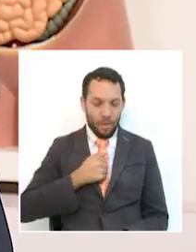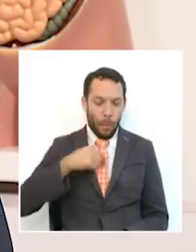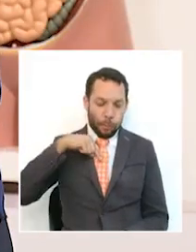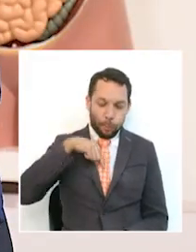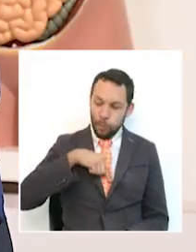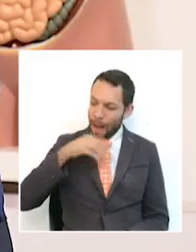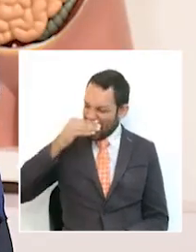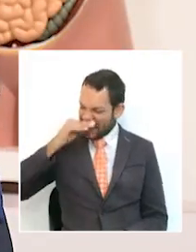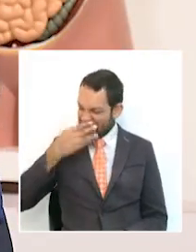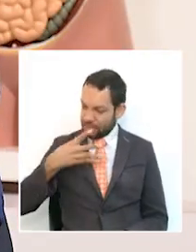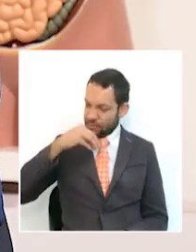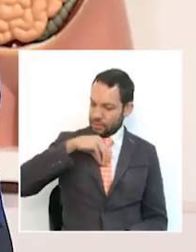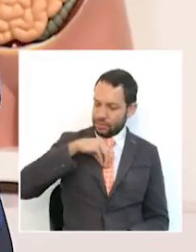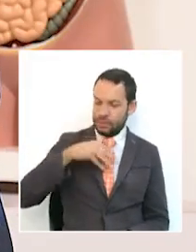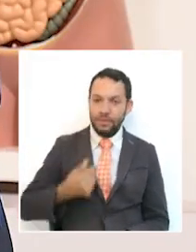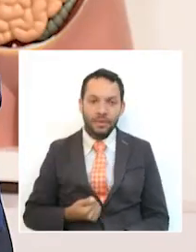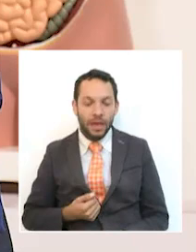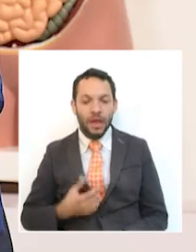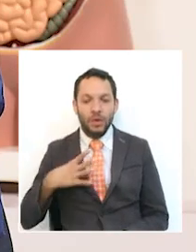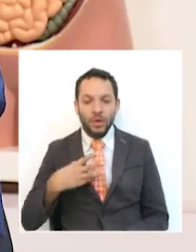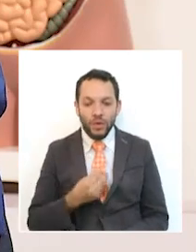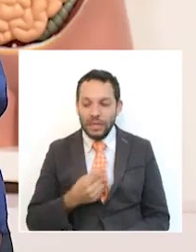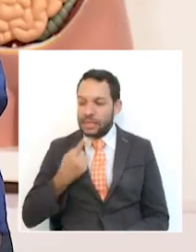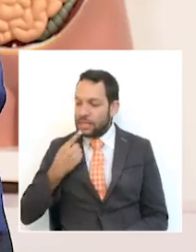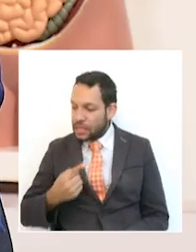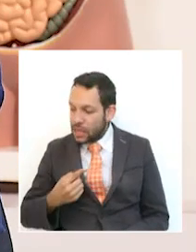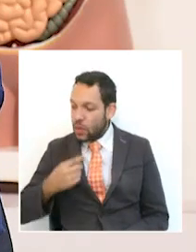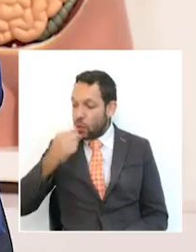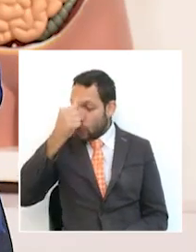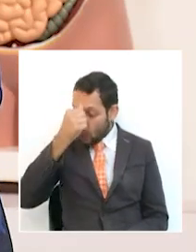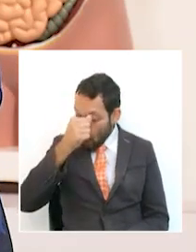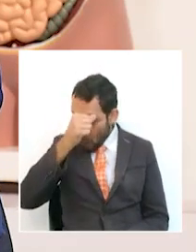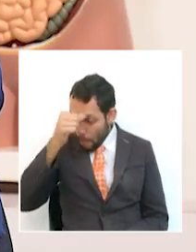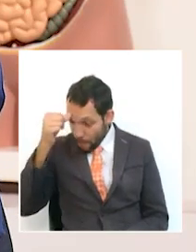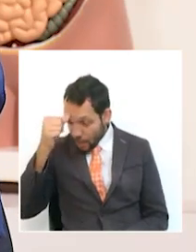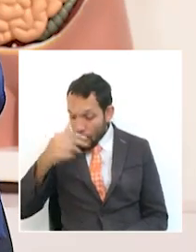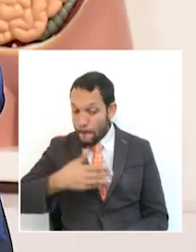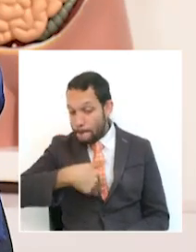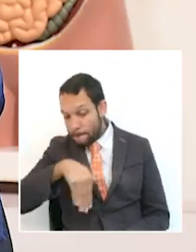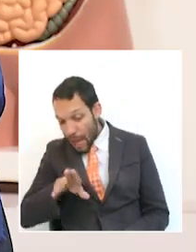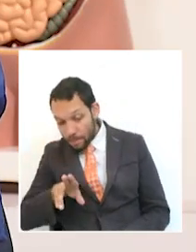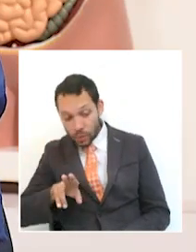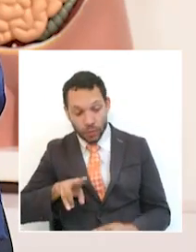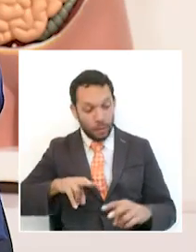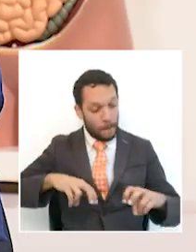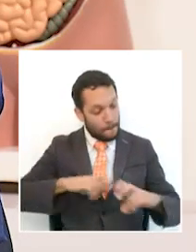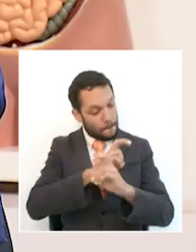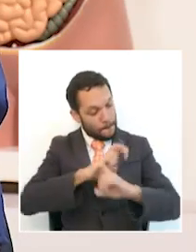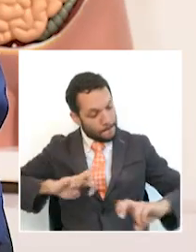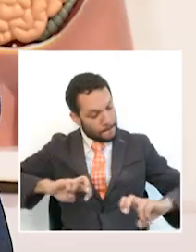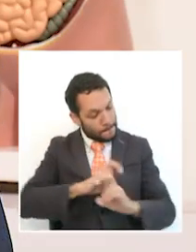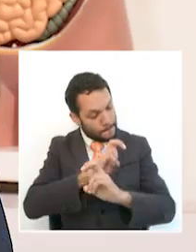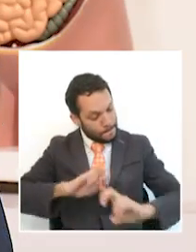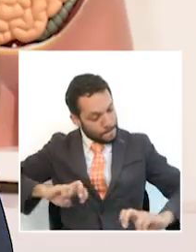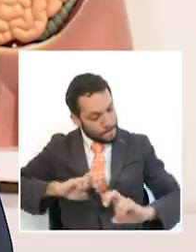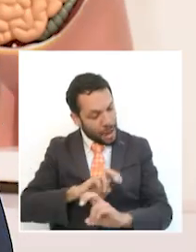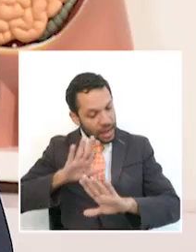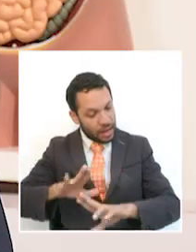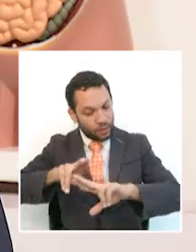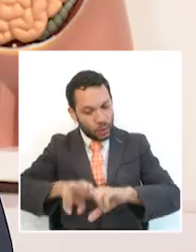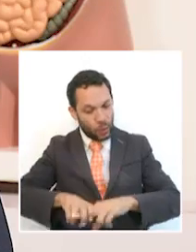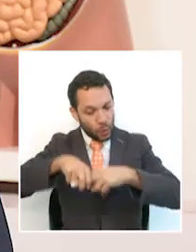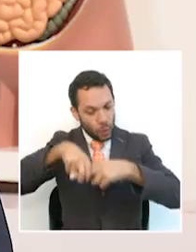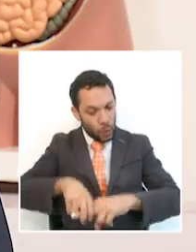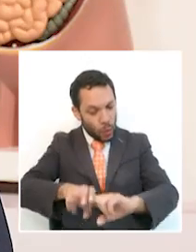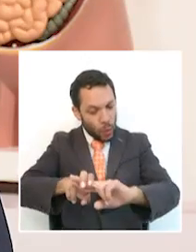niño que constantemente le decimos el domingo vamos a ir al parque vamos a montar en los columpios y él desde el